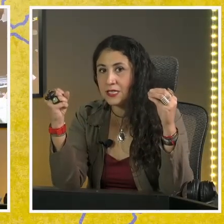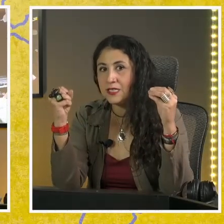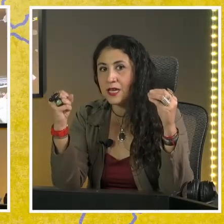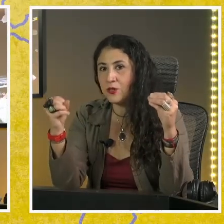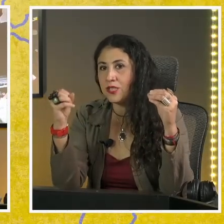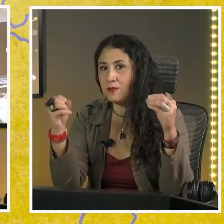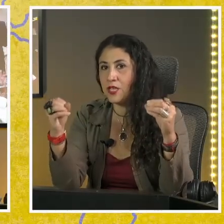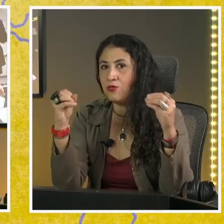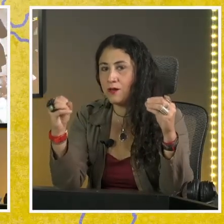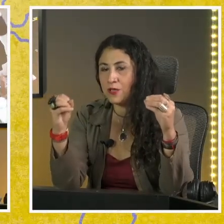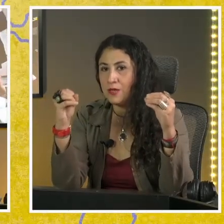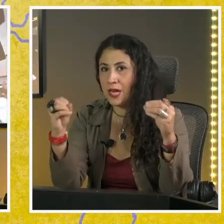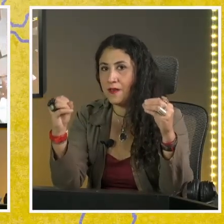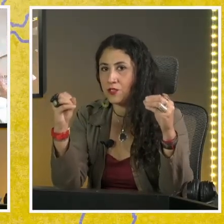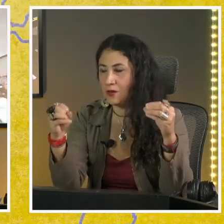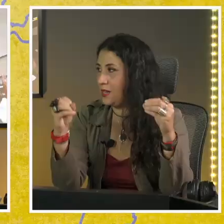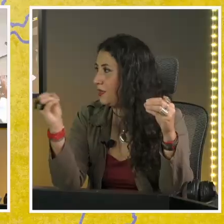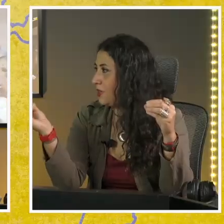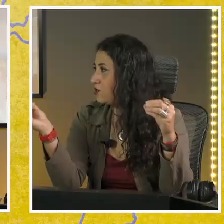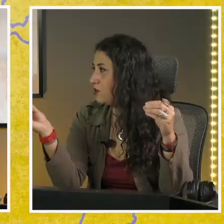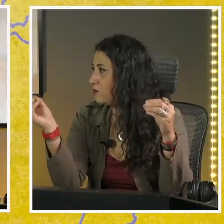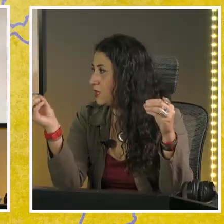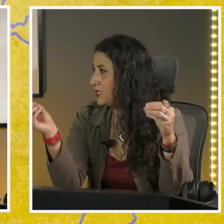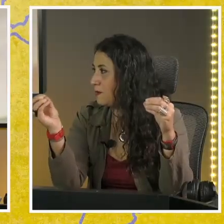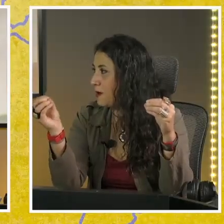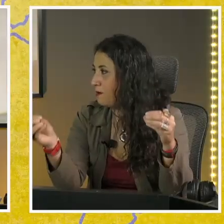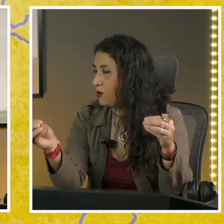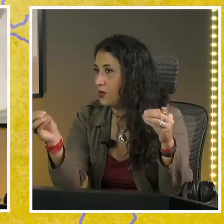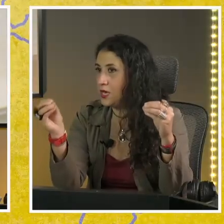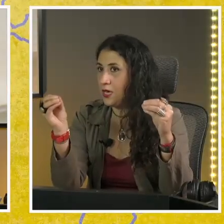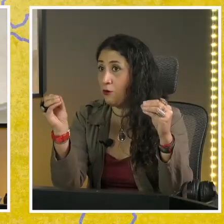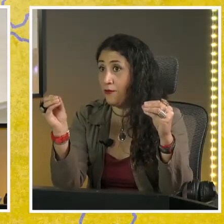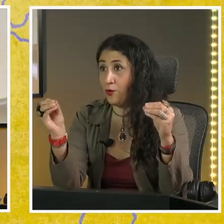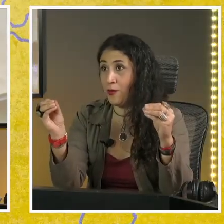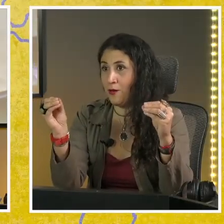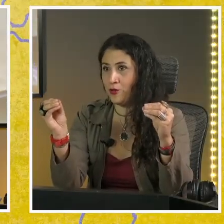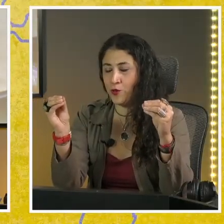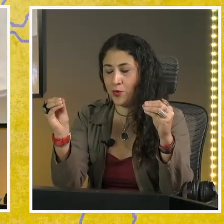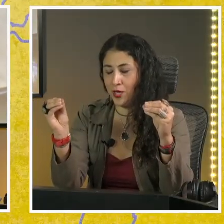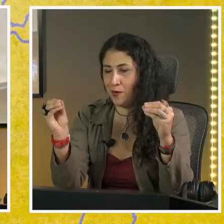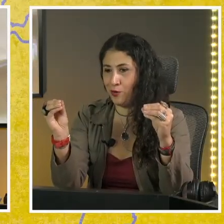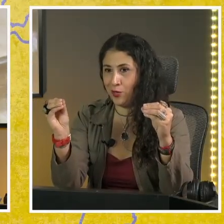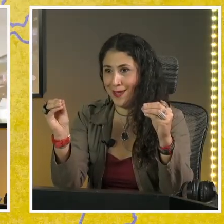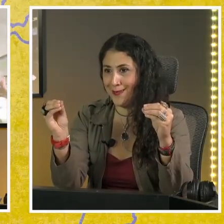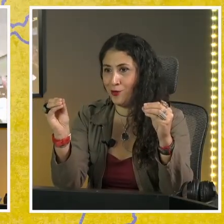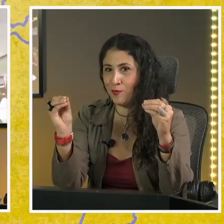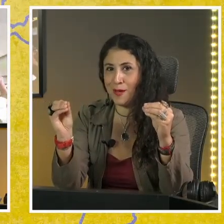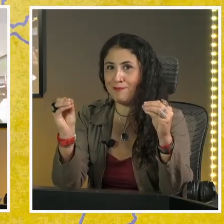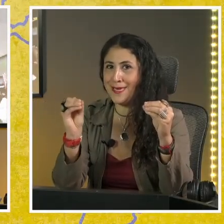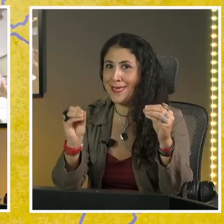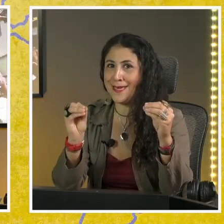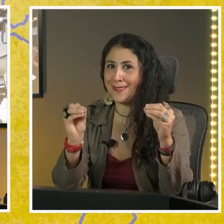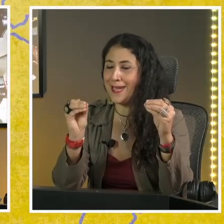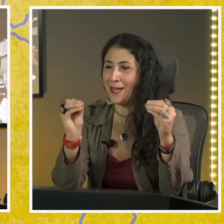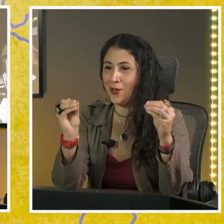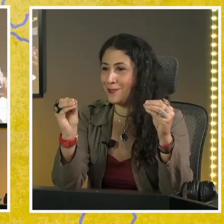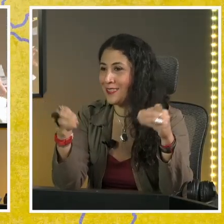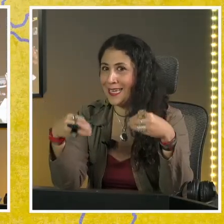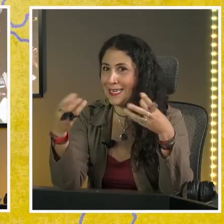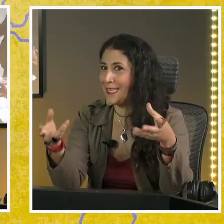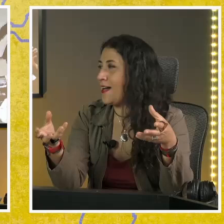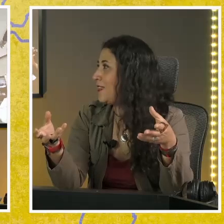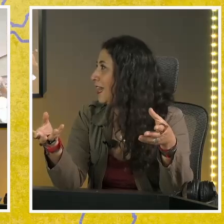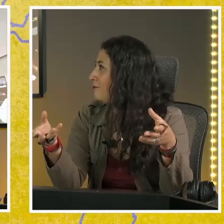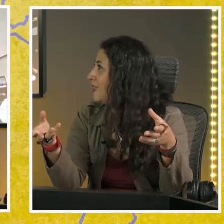que necesitamos también nuevas miradas sobre el derecho, como decía Pablo. Cuando veo yo, por ejemplo, que Norma Piña es